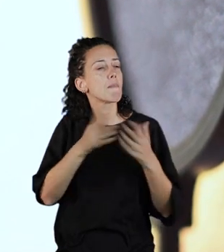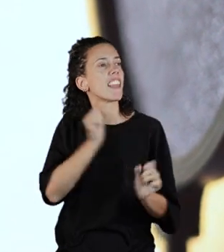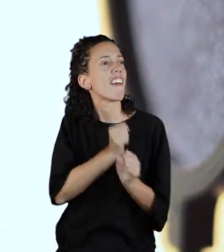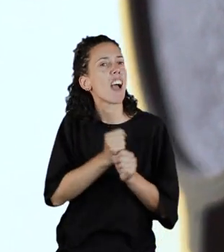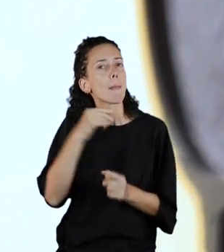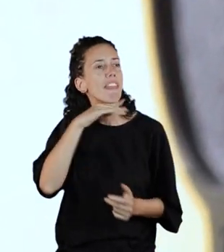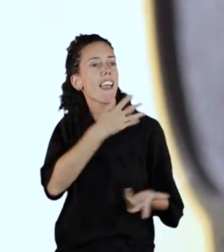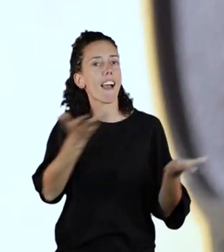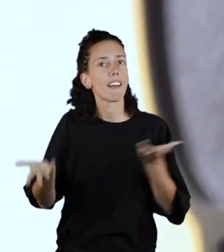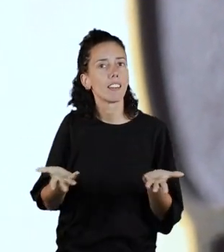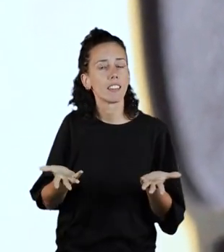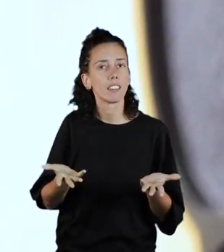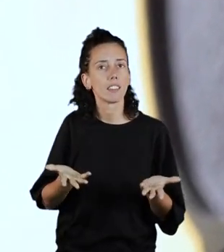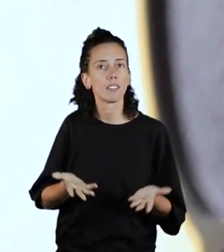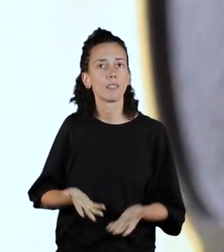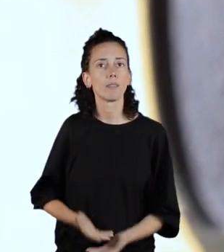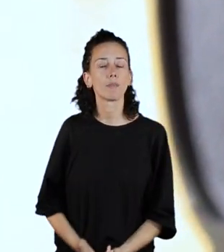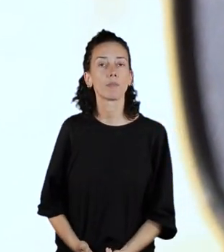encara, pendeja.